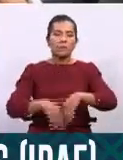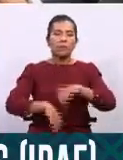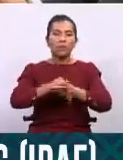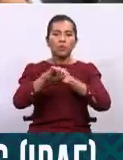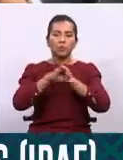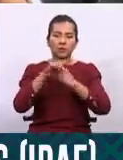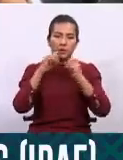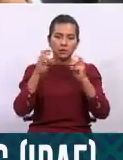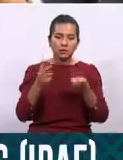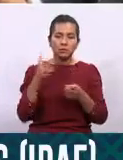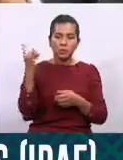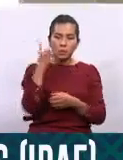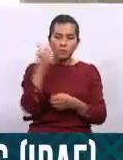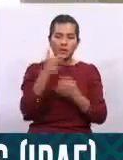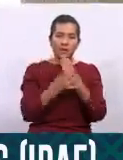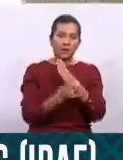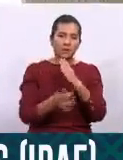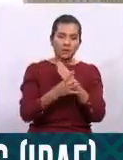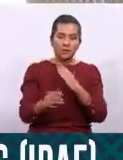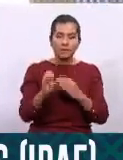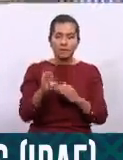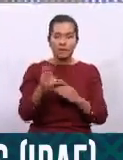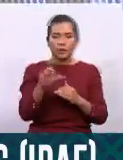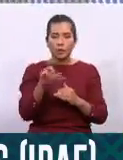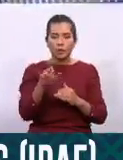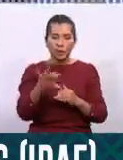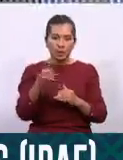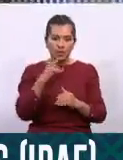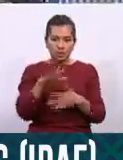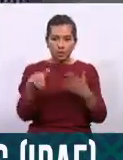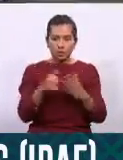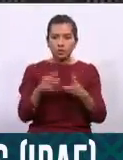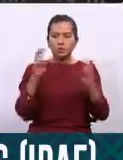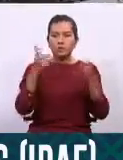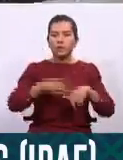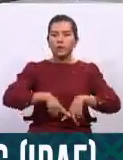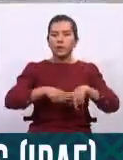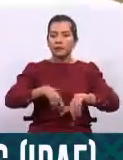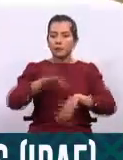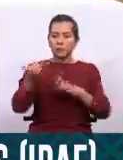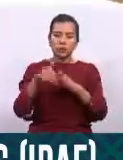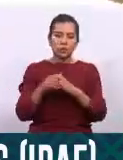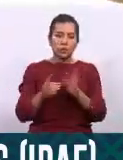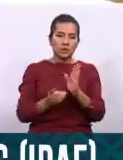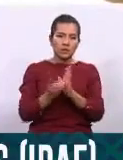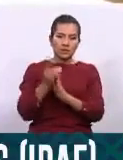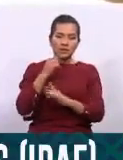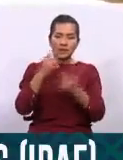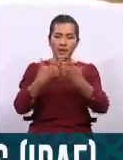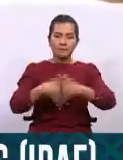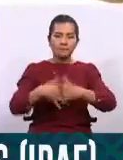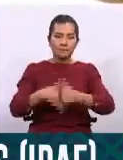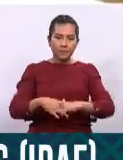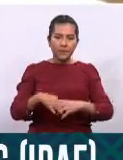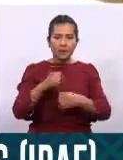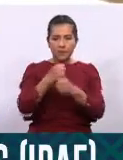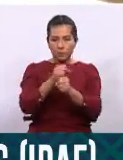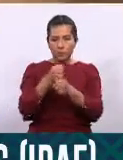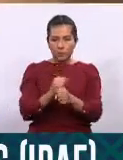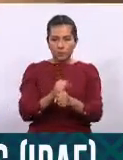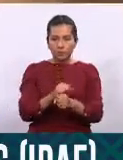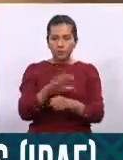Industrial Boliviana de Aceites Ecológicos bajo dependencia del Servicio de Desarrollo de las Empresas Públicas Productivas, con una inversión